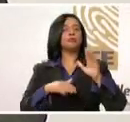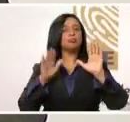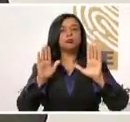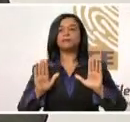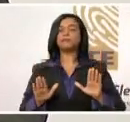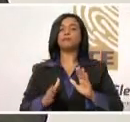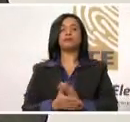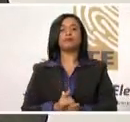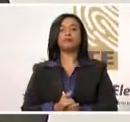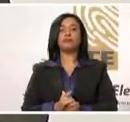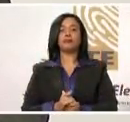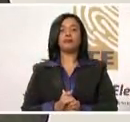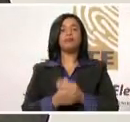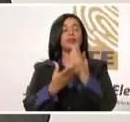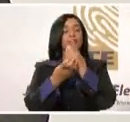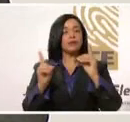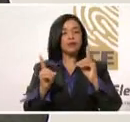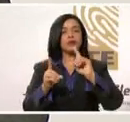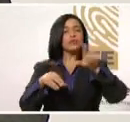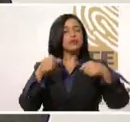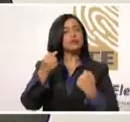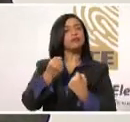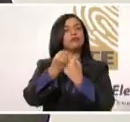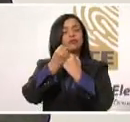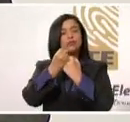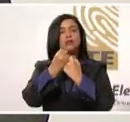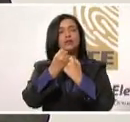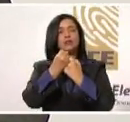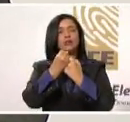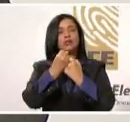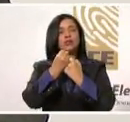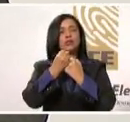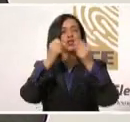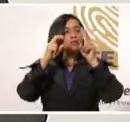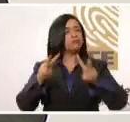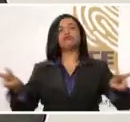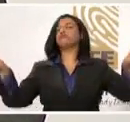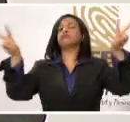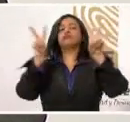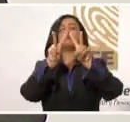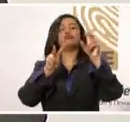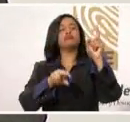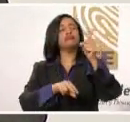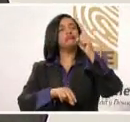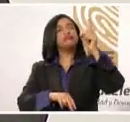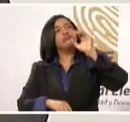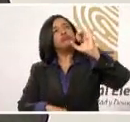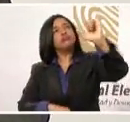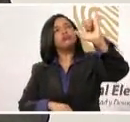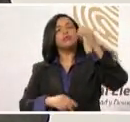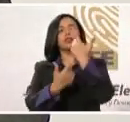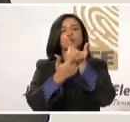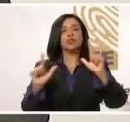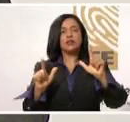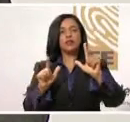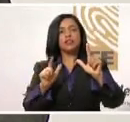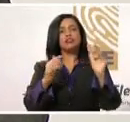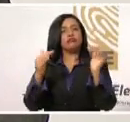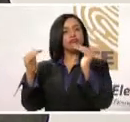democracia saldrá fortalecida y los valores eternos de libertad y de